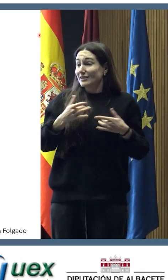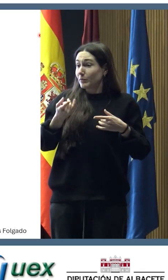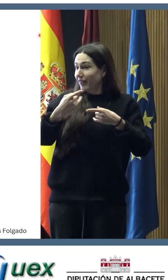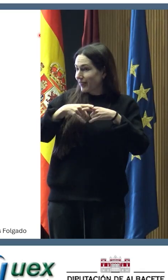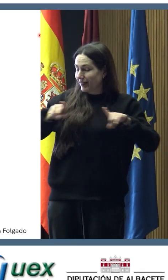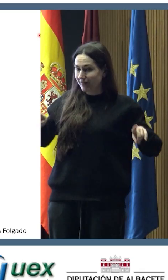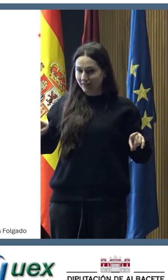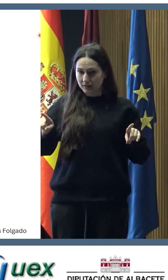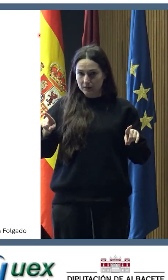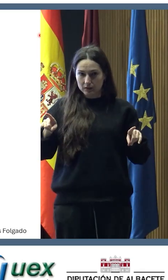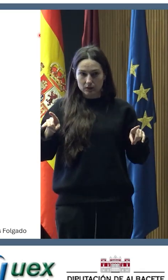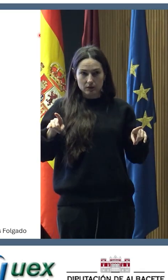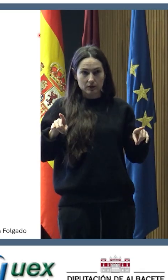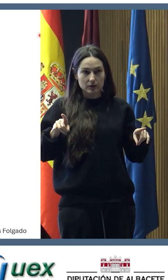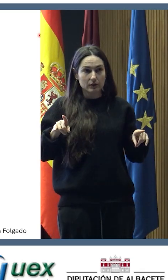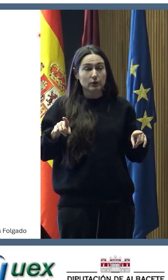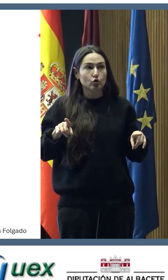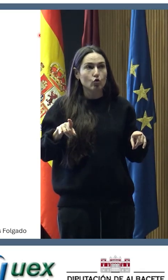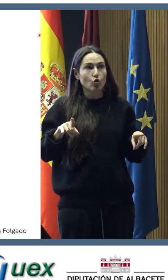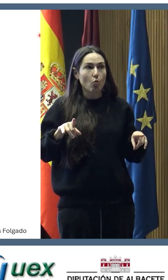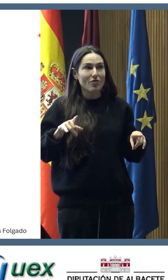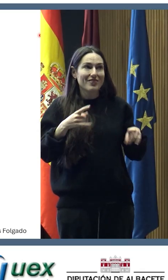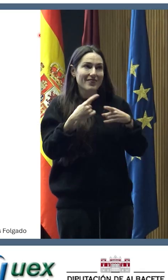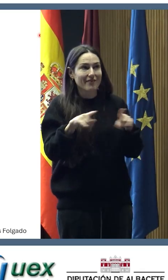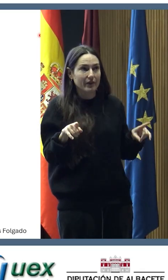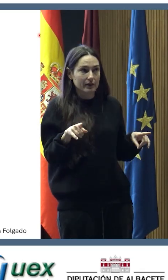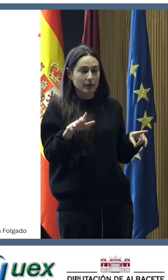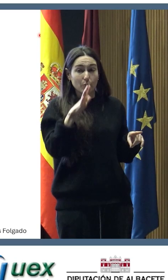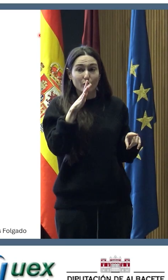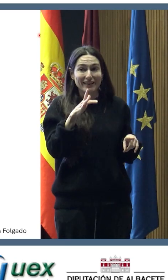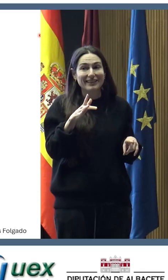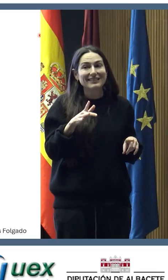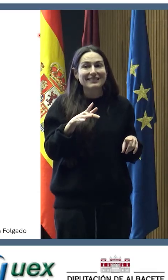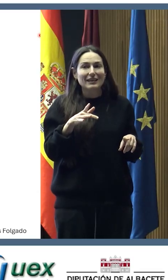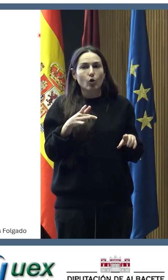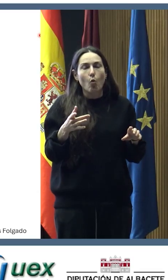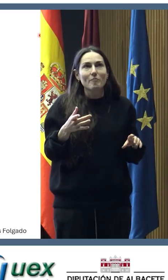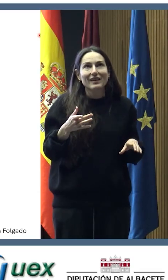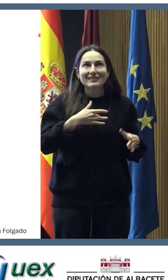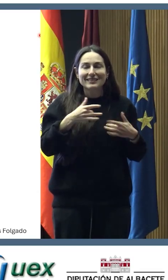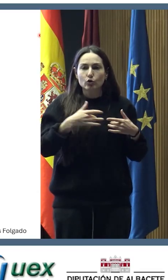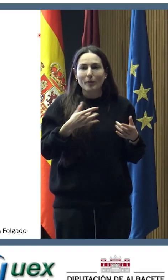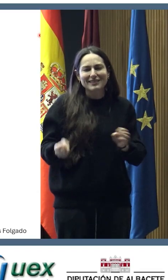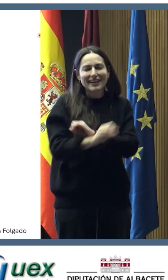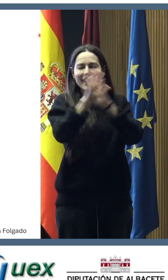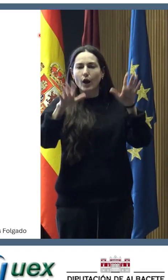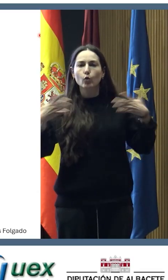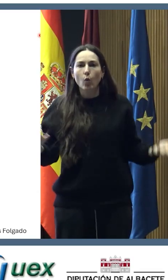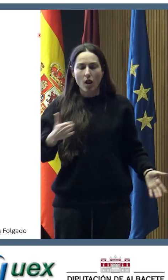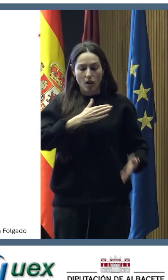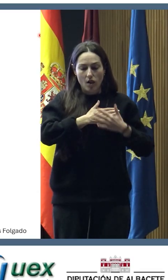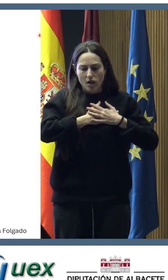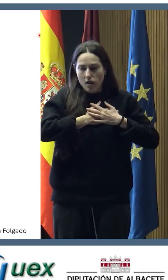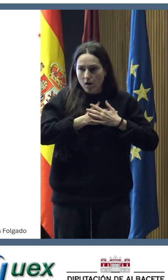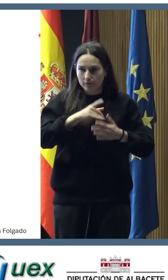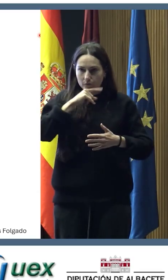habían denominado atípicos, porque el típico es el del dolor opresivo en